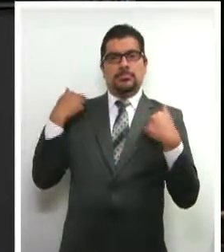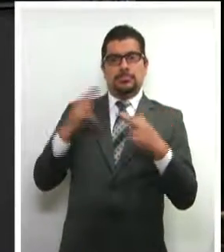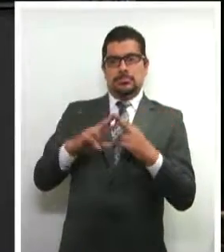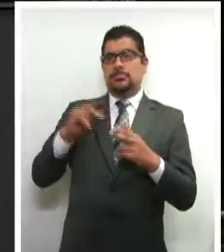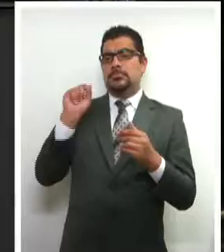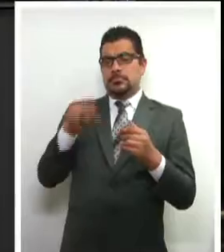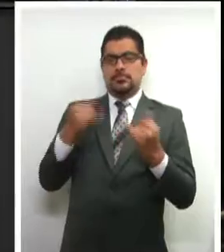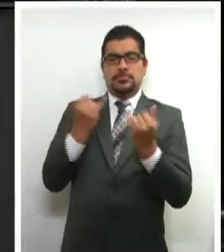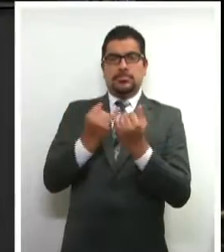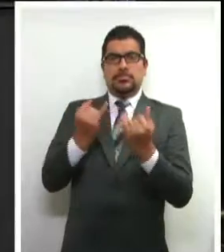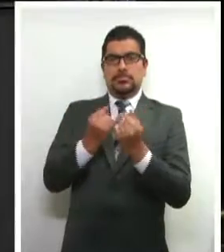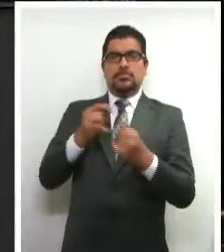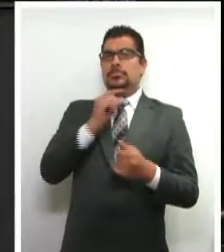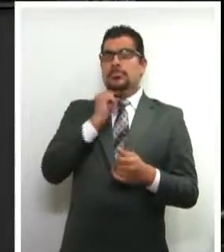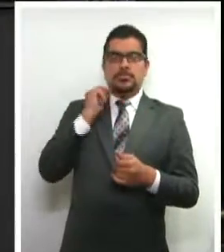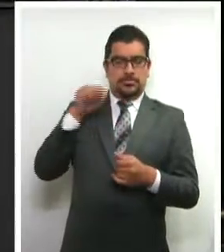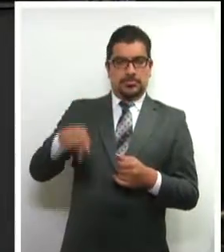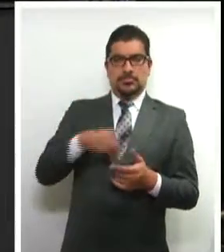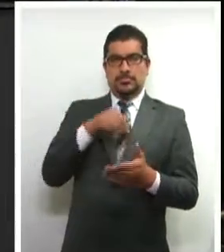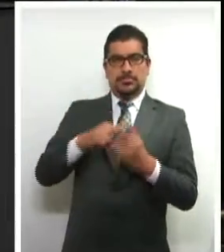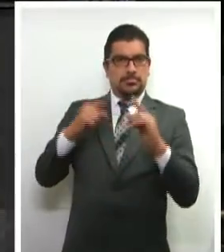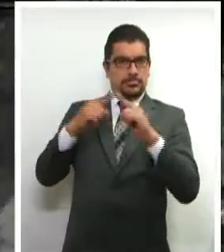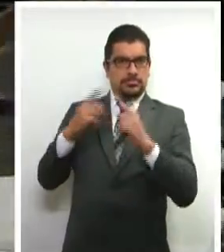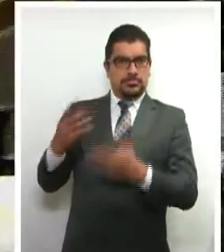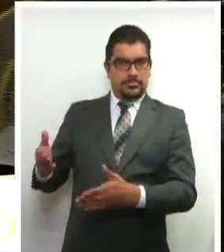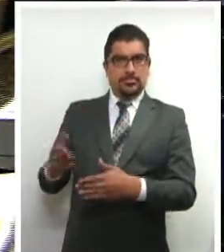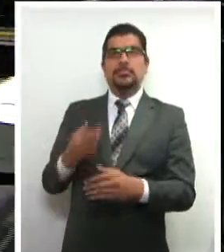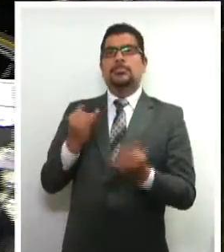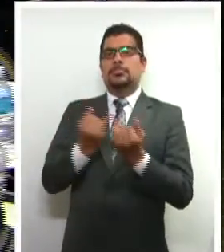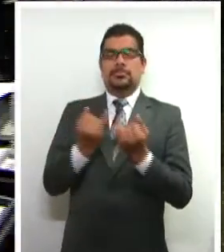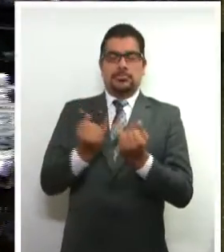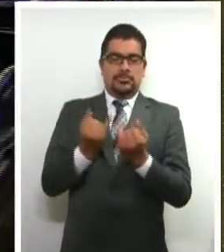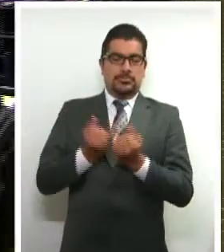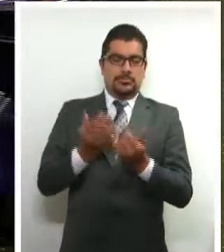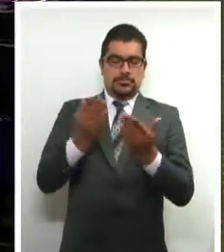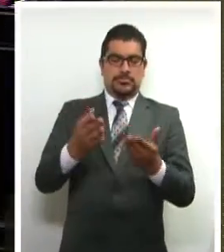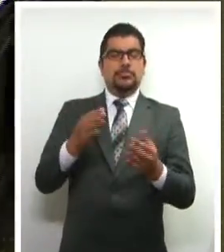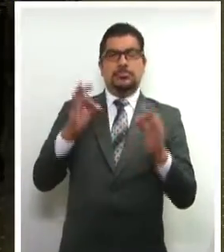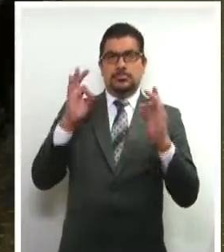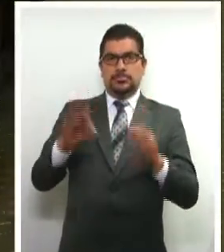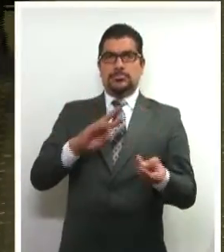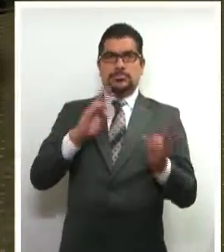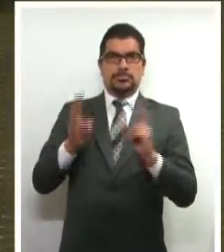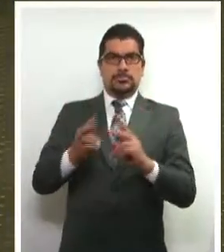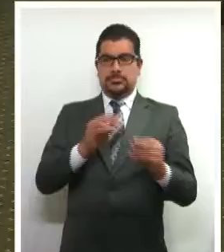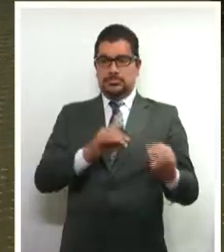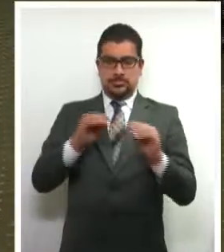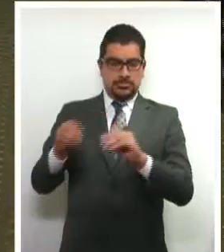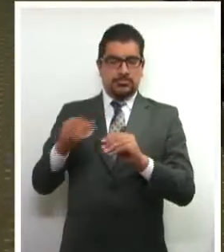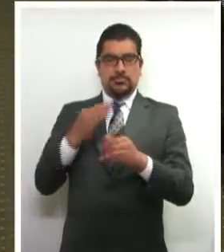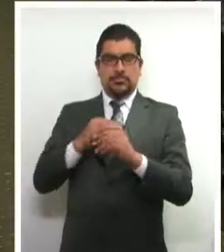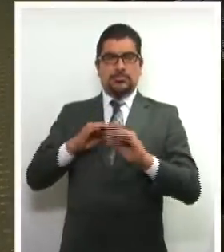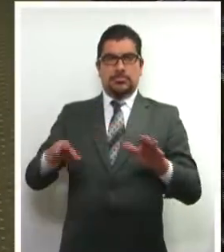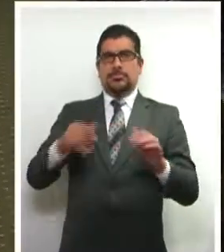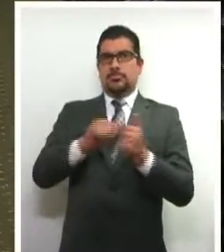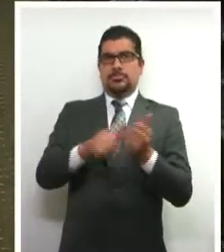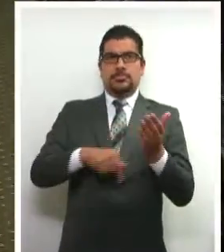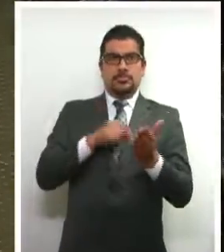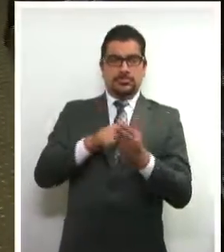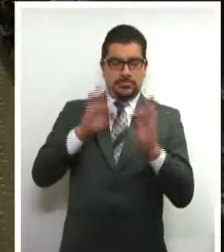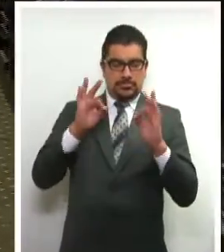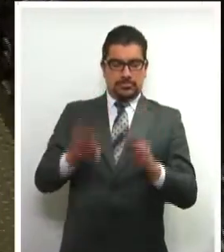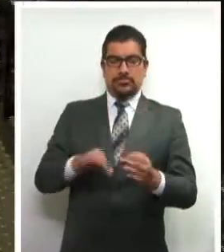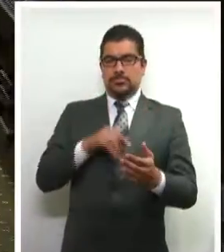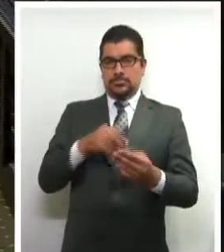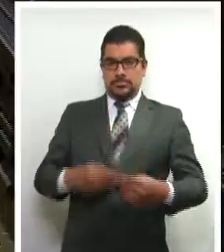del cura de la parroquia. La calidad de vecino indica la adscripción del y en el lugar donde se